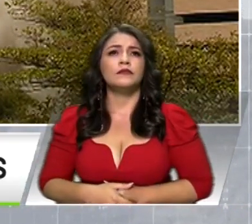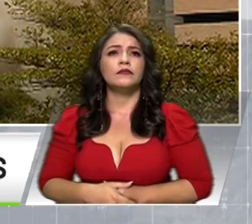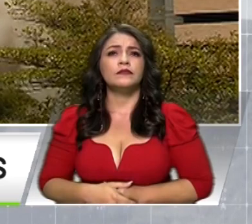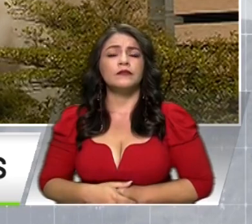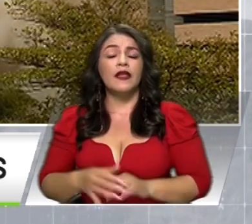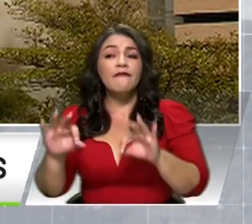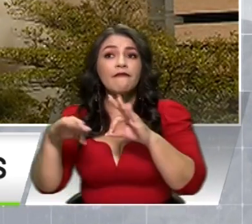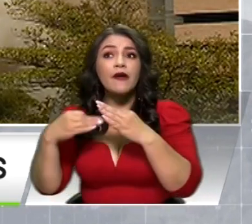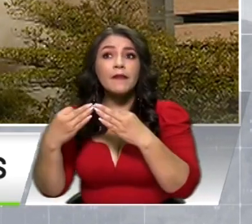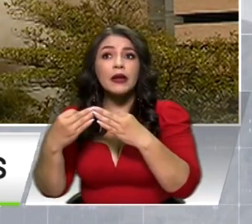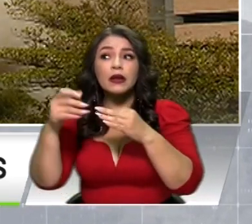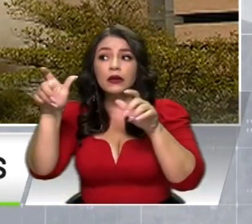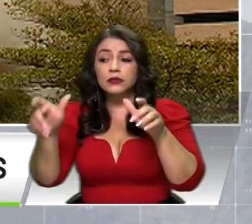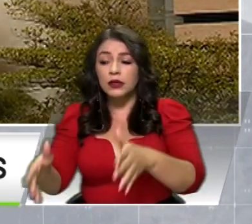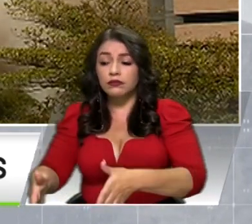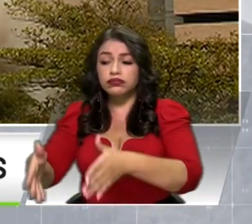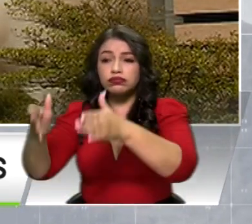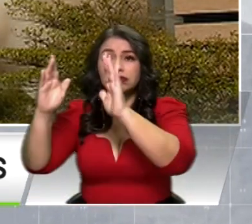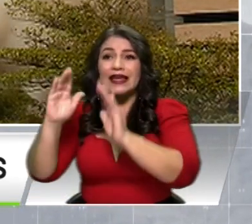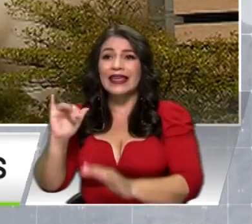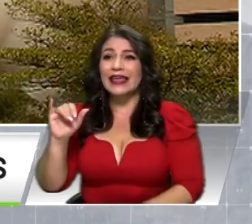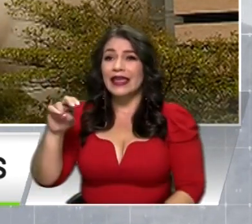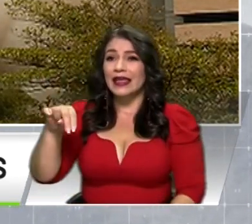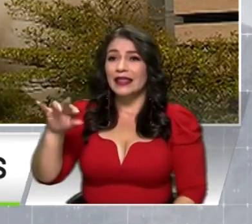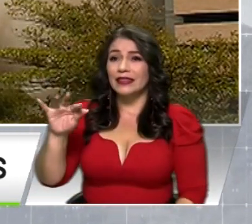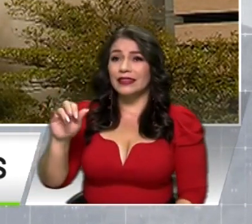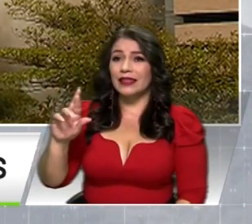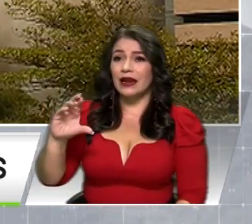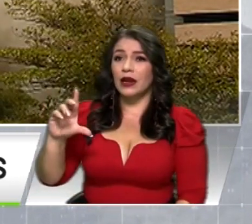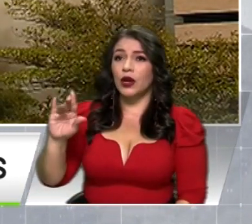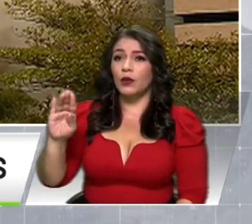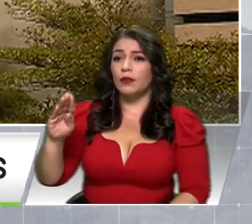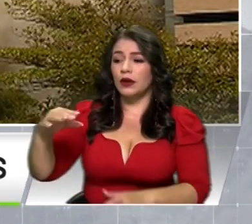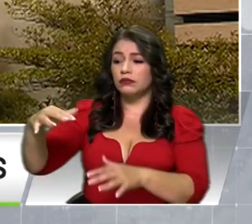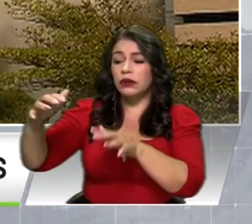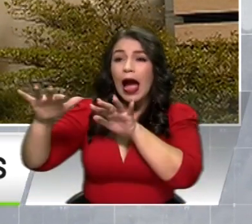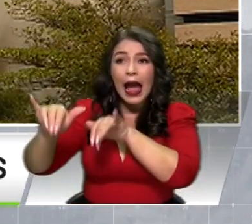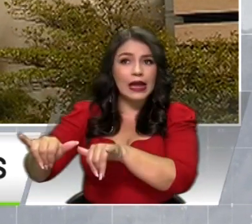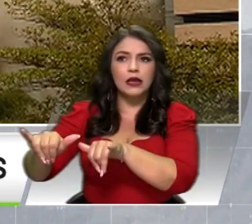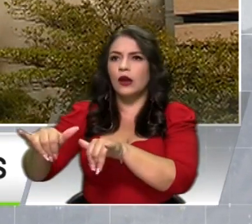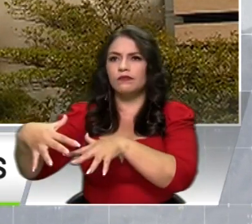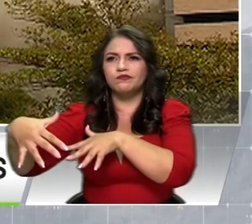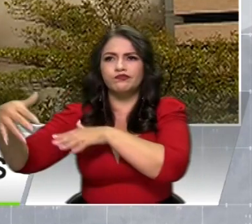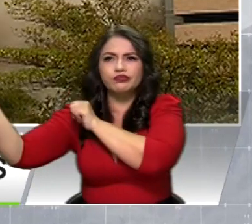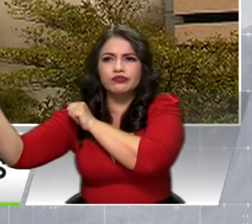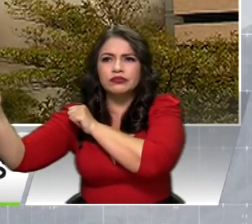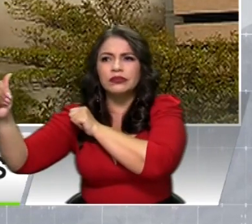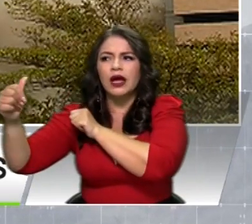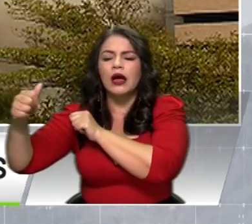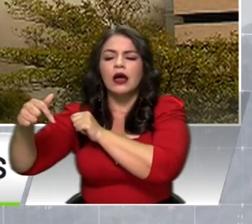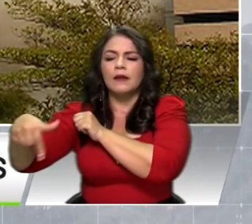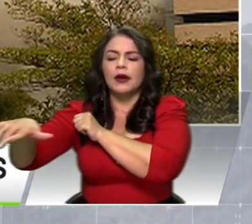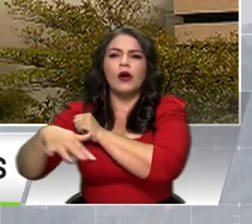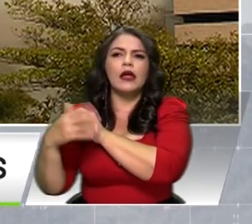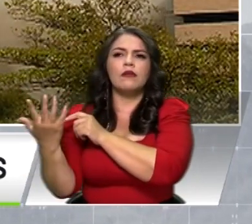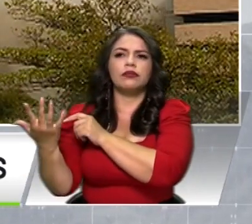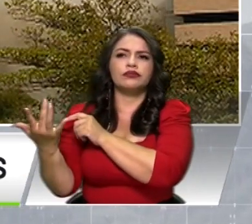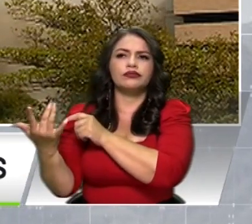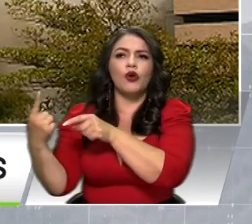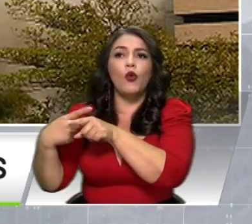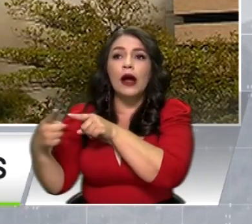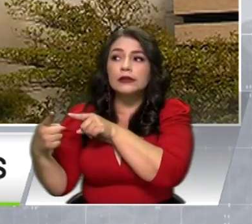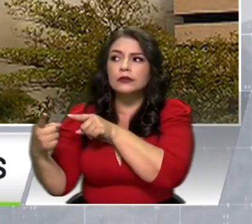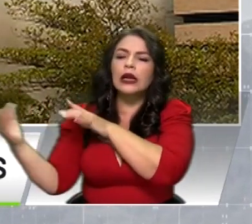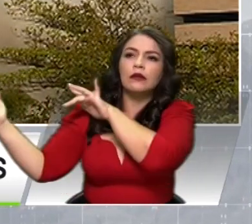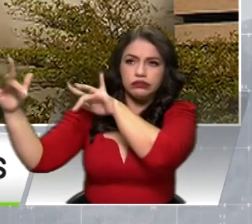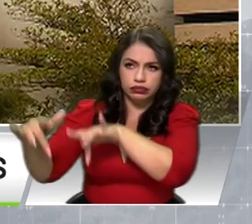evacuaron Interclub, que durante una semana más no podrán regresar. Sin embargo, el parte de tranquilidad que entregaron las